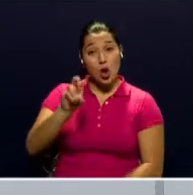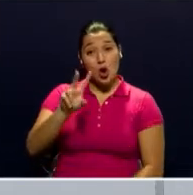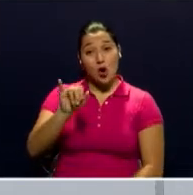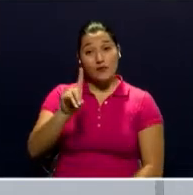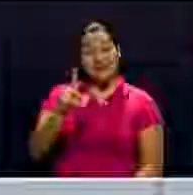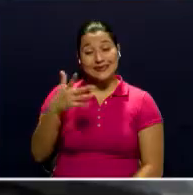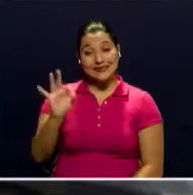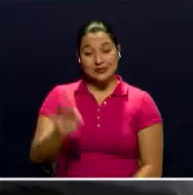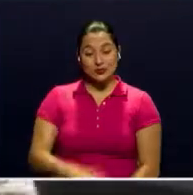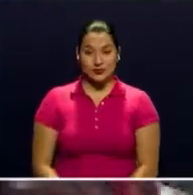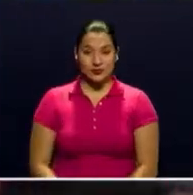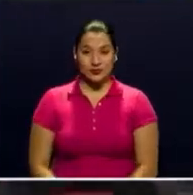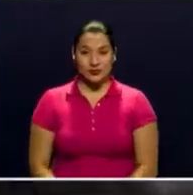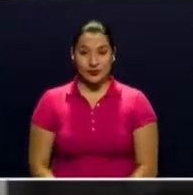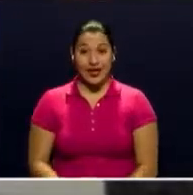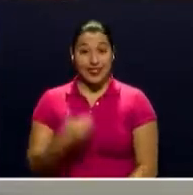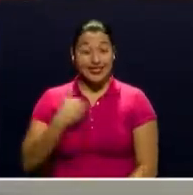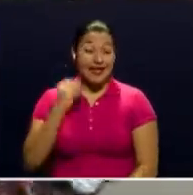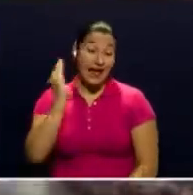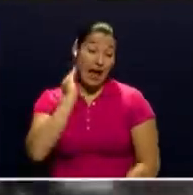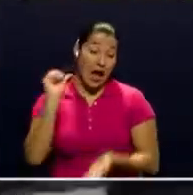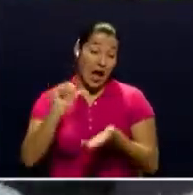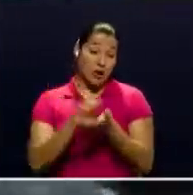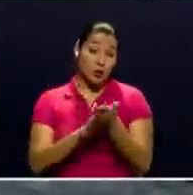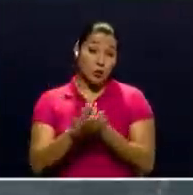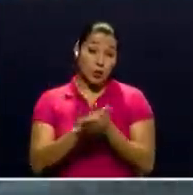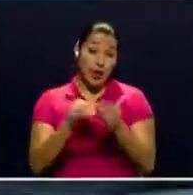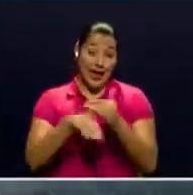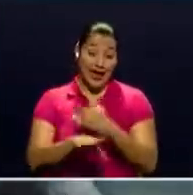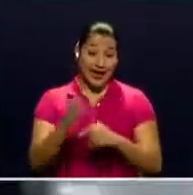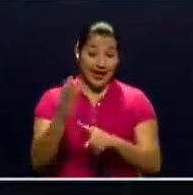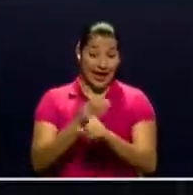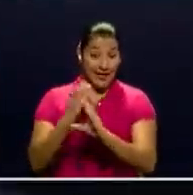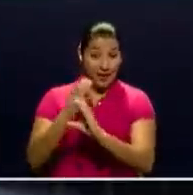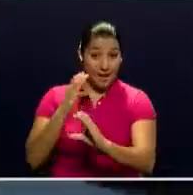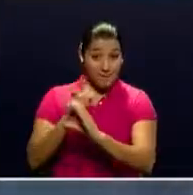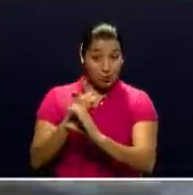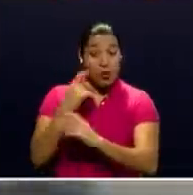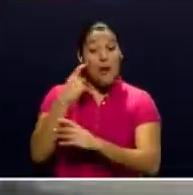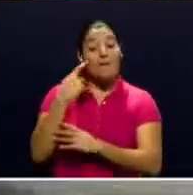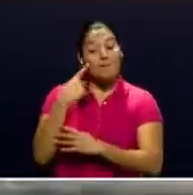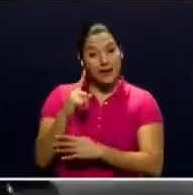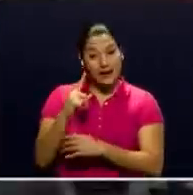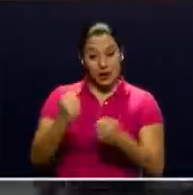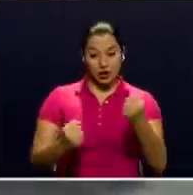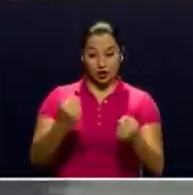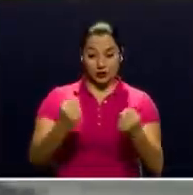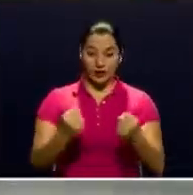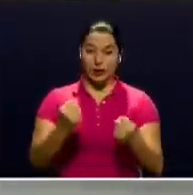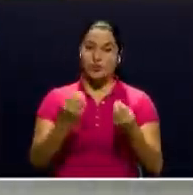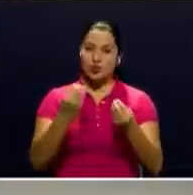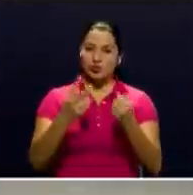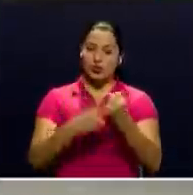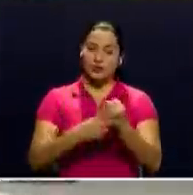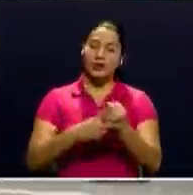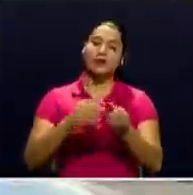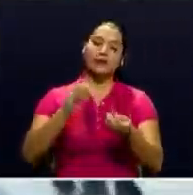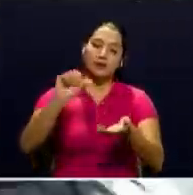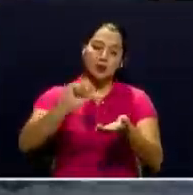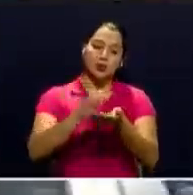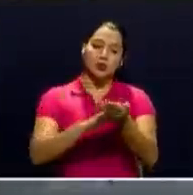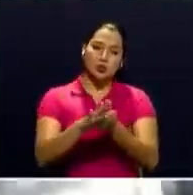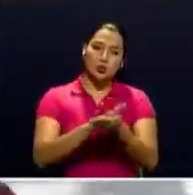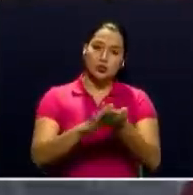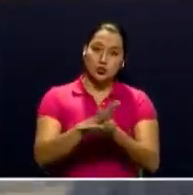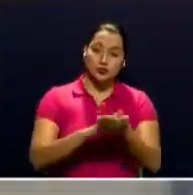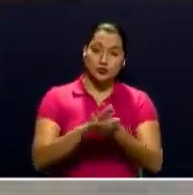COVID-19. Tener alcohol en gel en cada unidad para que los choferes desinfecten sus manos y que el personal de recaudación utilice